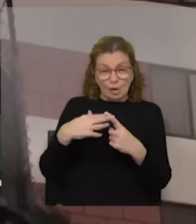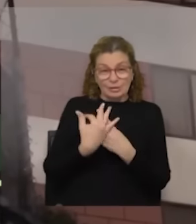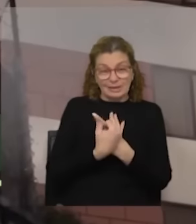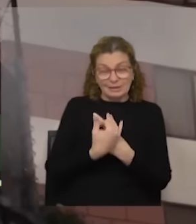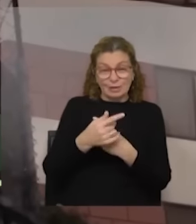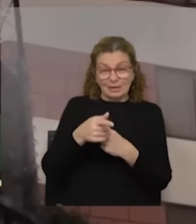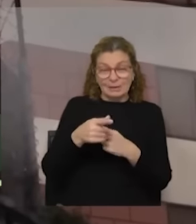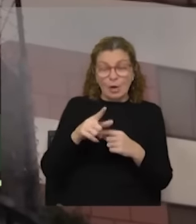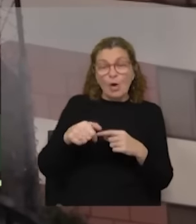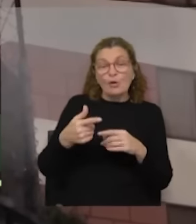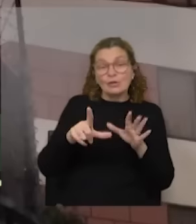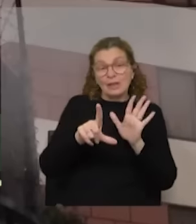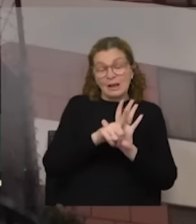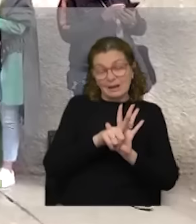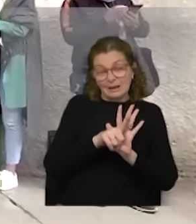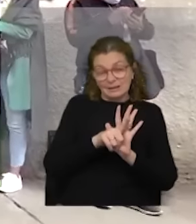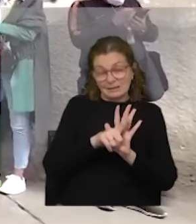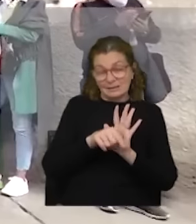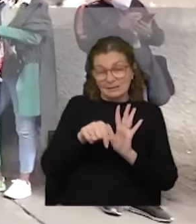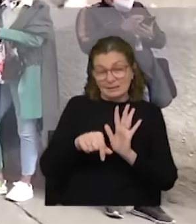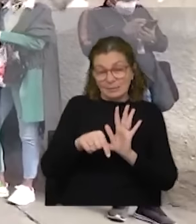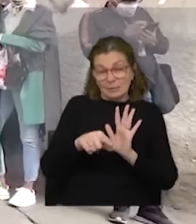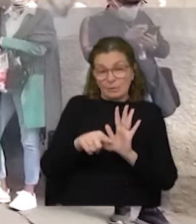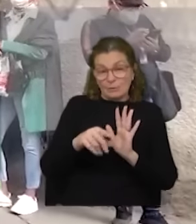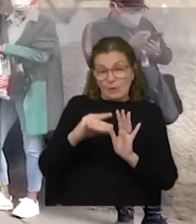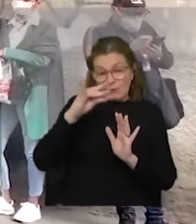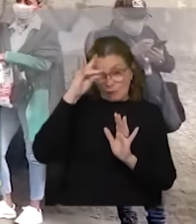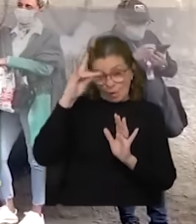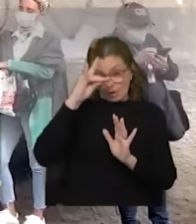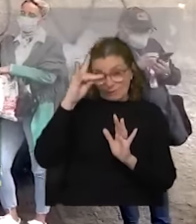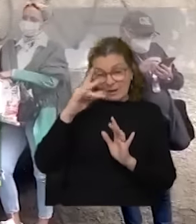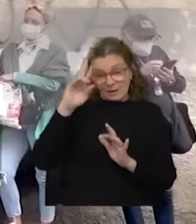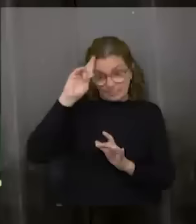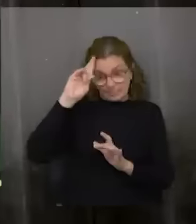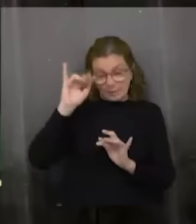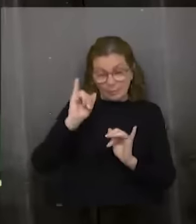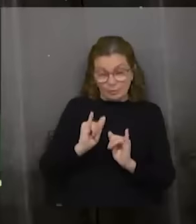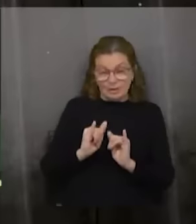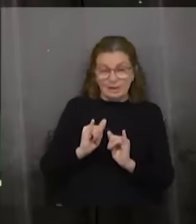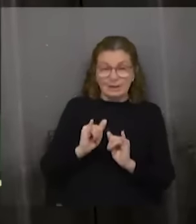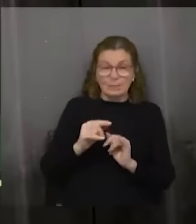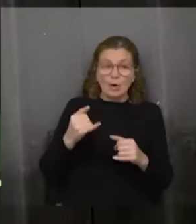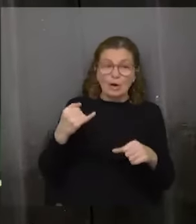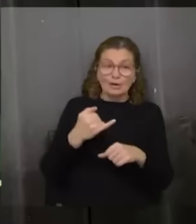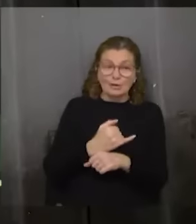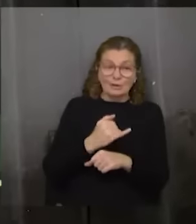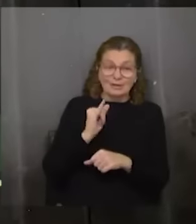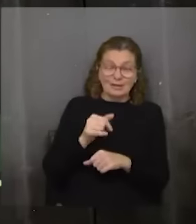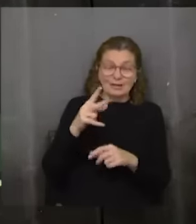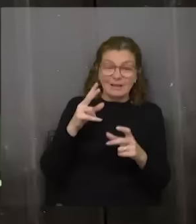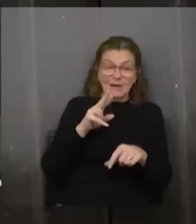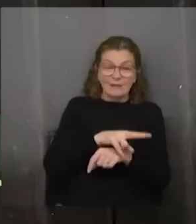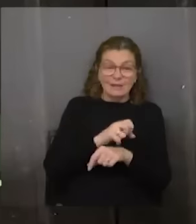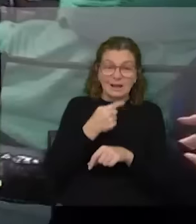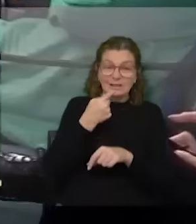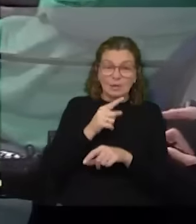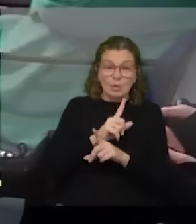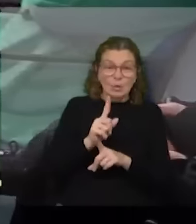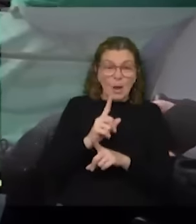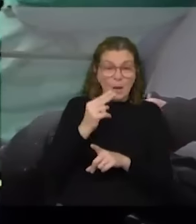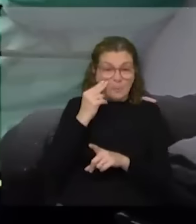decir que es otra ley es otra decisión legislativa y soberana del pueblo boliviano que respetamos nosotros cometimos un error ese fiscal con esa ley dijo no hay